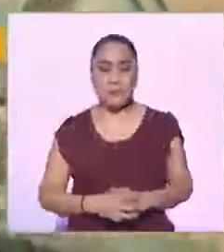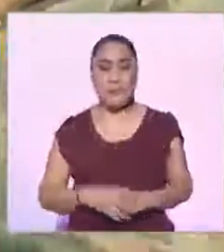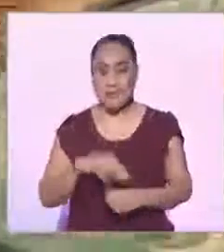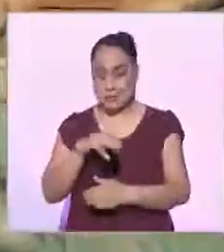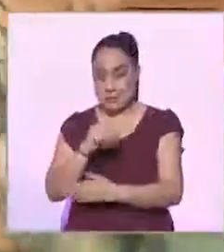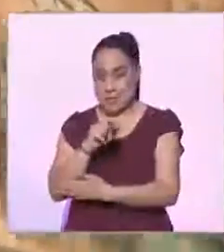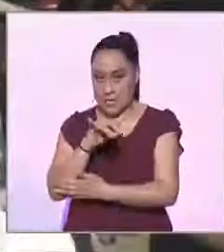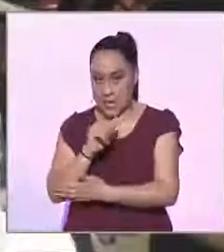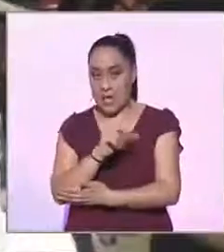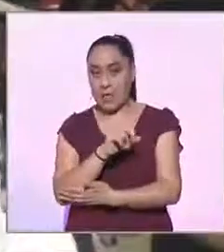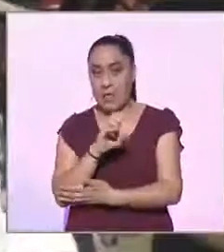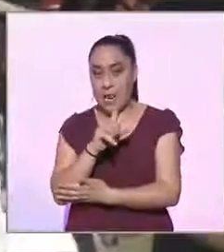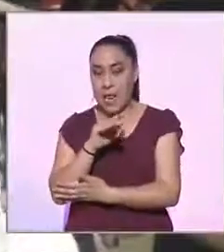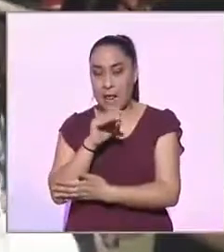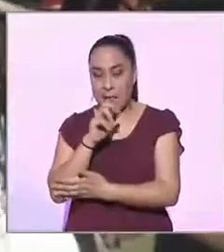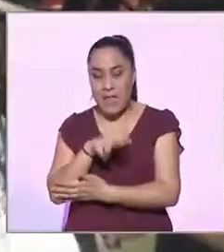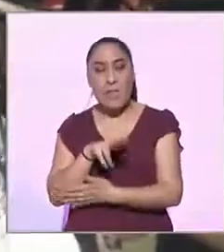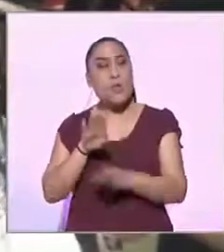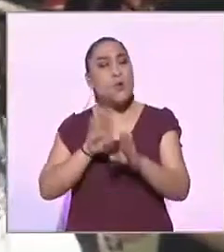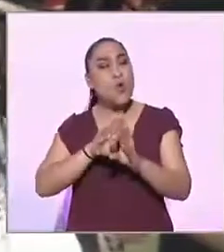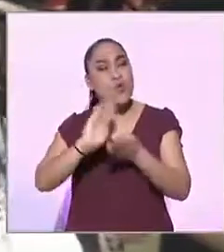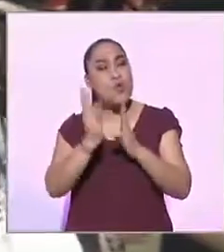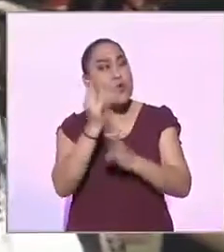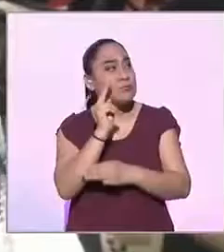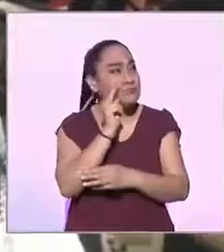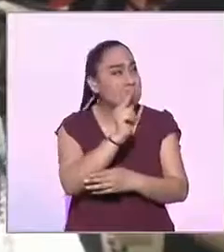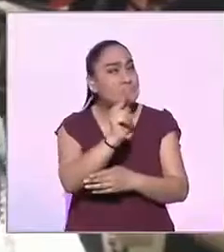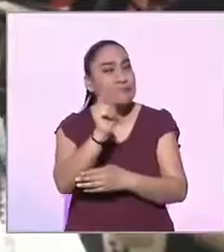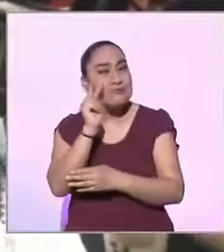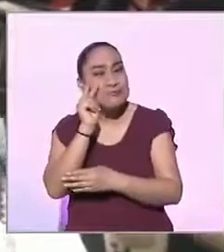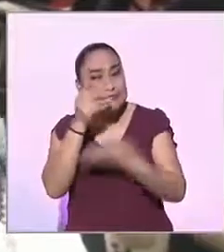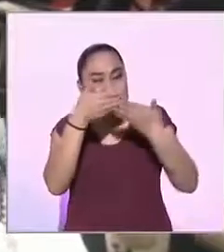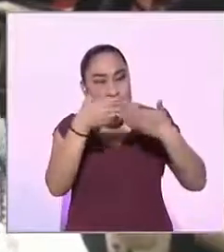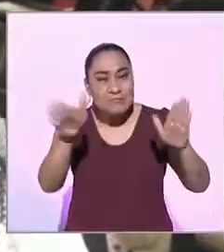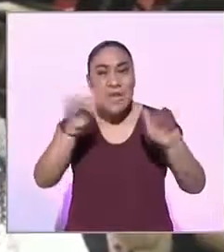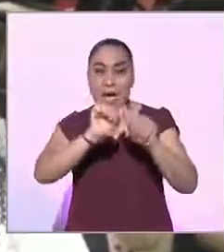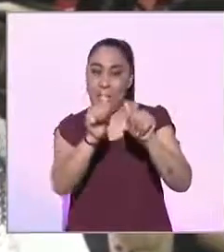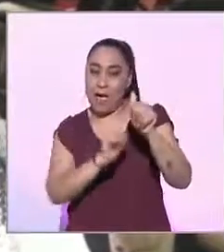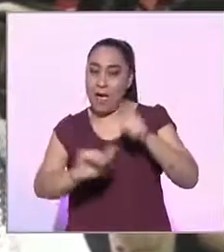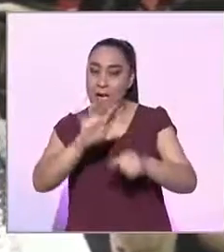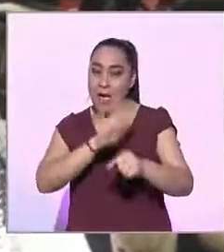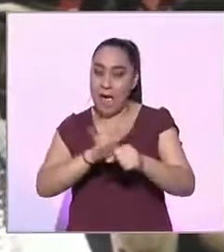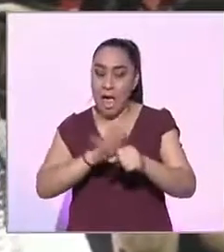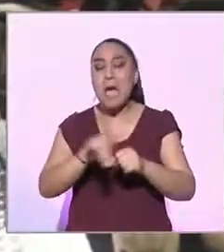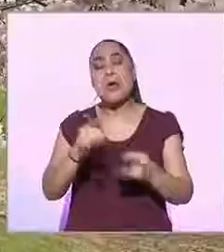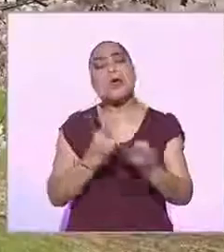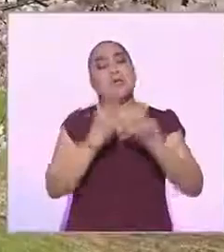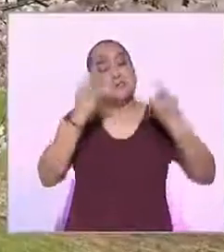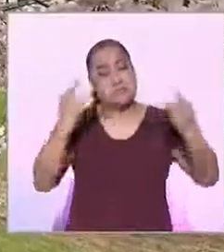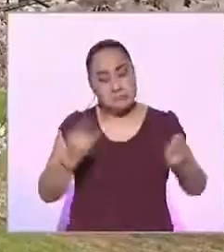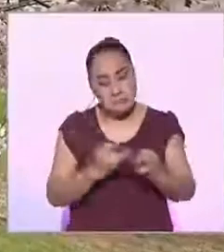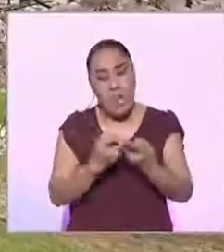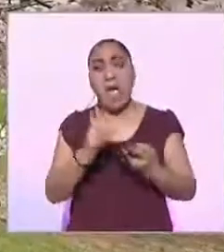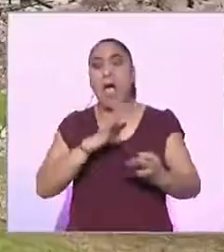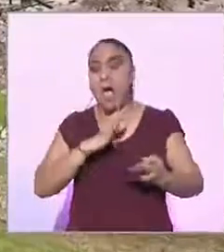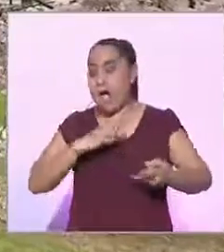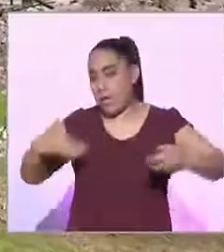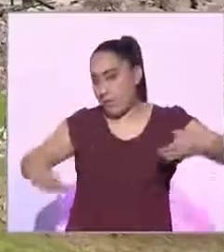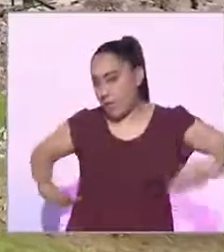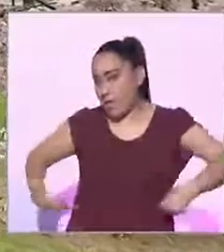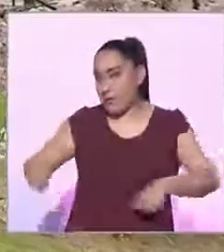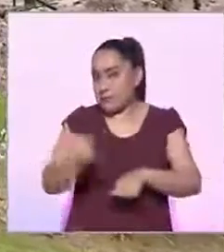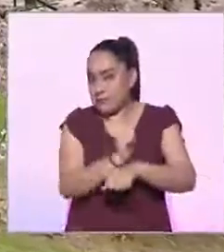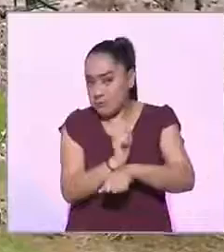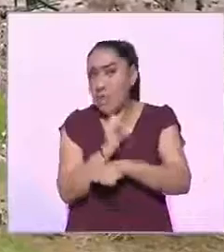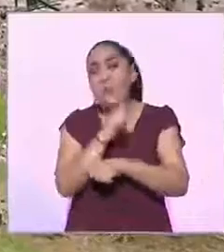María del Carmen Camarena explora el mundo a través del arte. Cuenta y escribe historias. Tiene formación teatral y experiencia